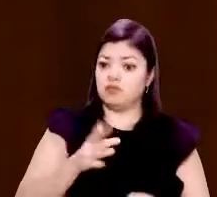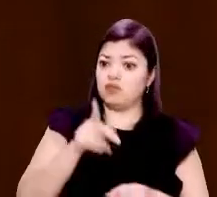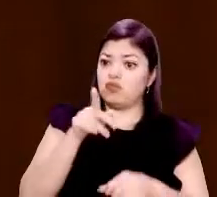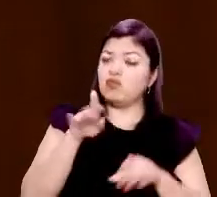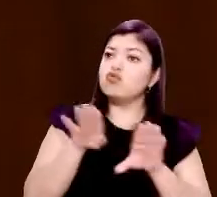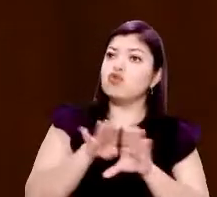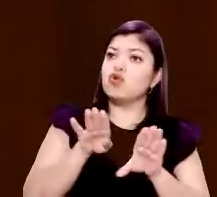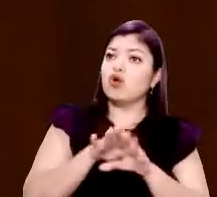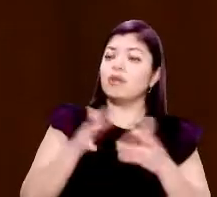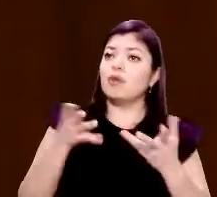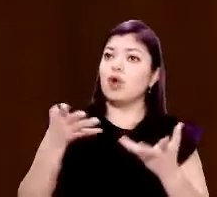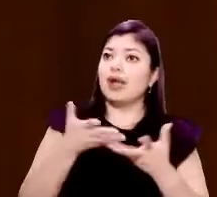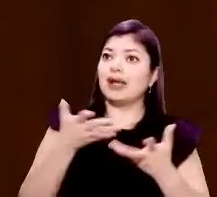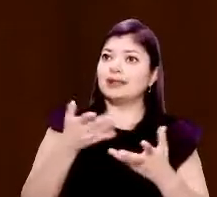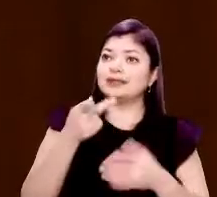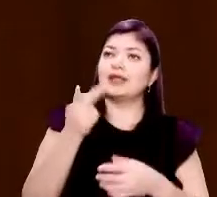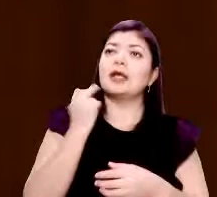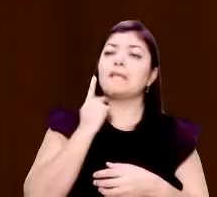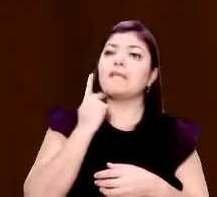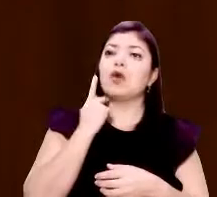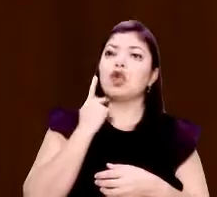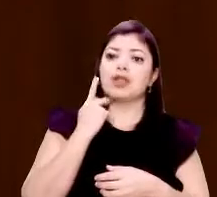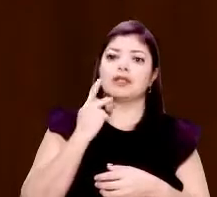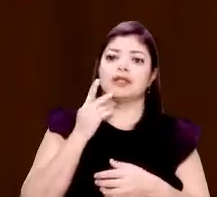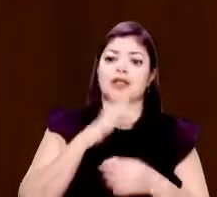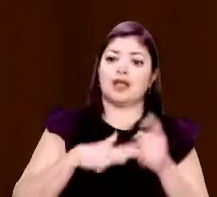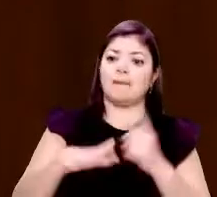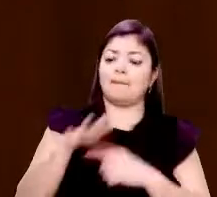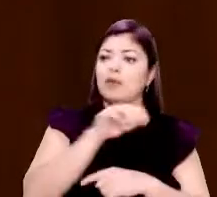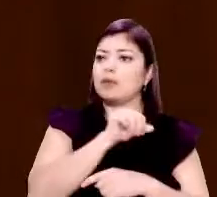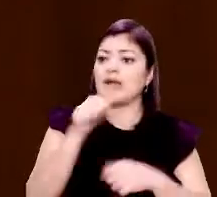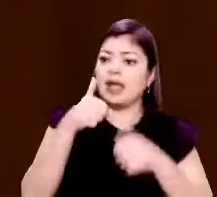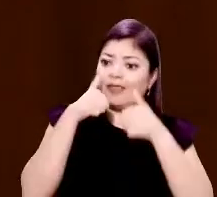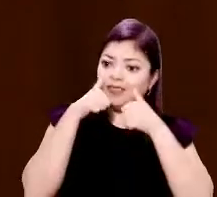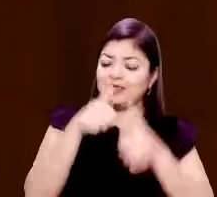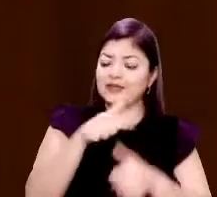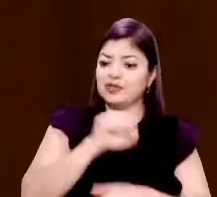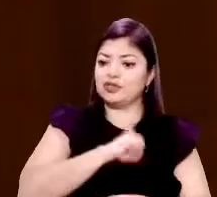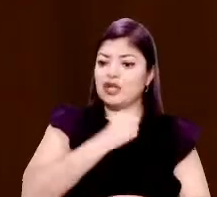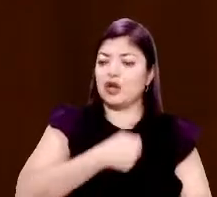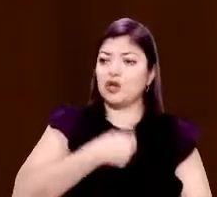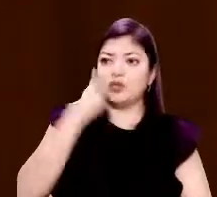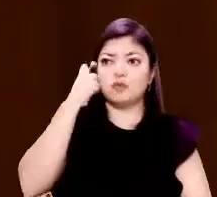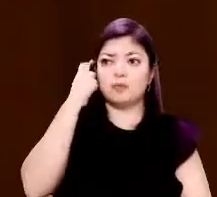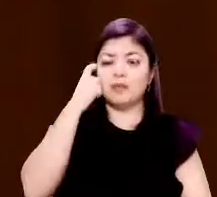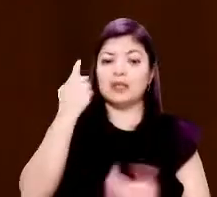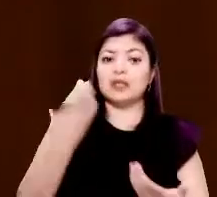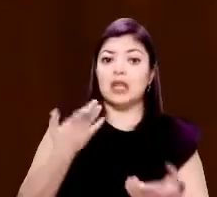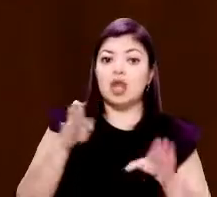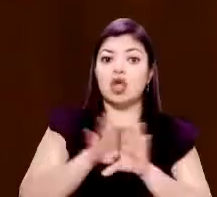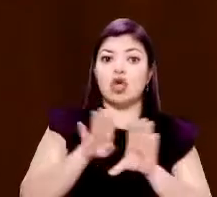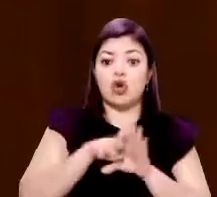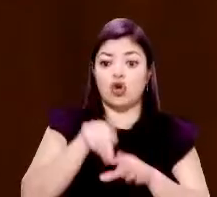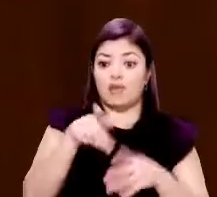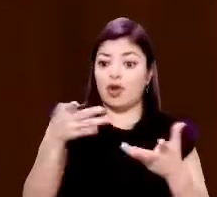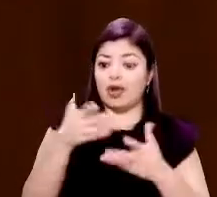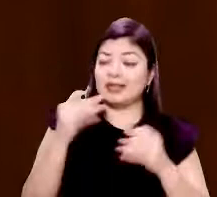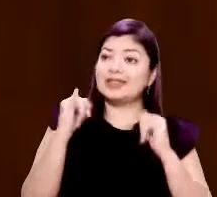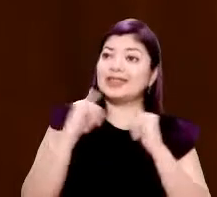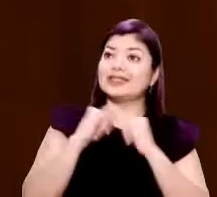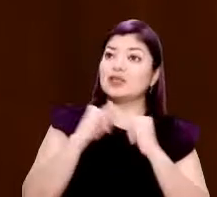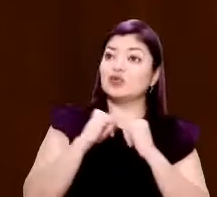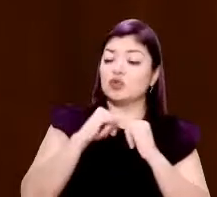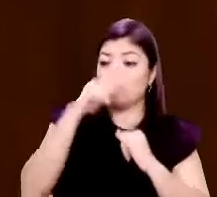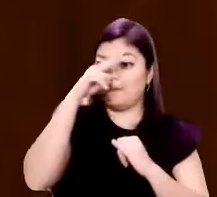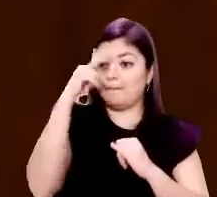de las políticas públicas que han implementado en materia de salud mental? ¿Cómo logrará el nuevo Instituto Mexiquense de Salud Mental